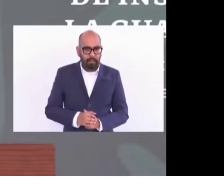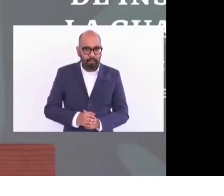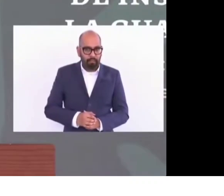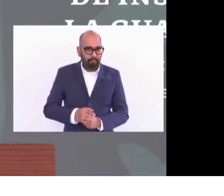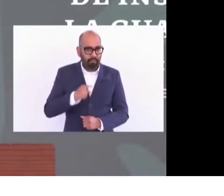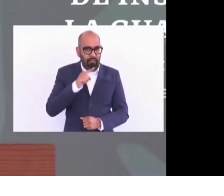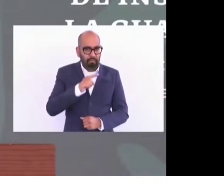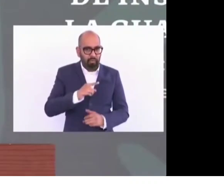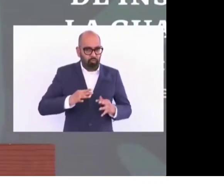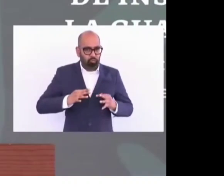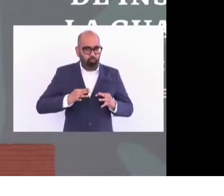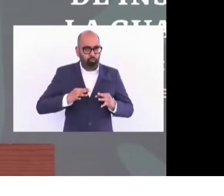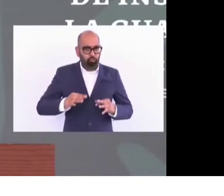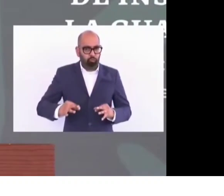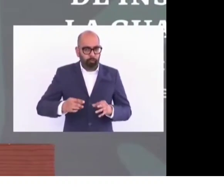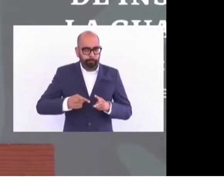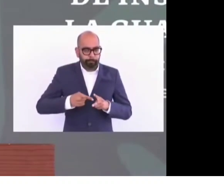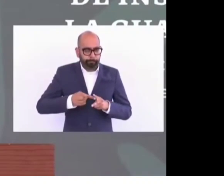iniciador del movimiento